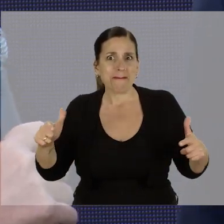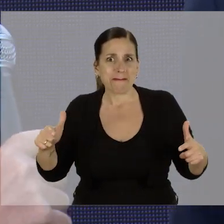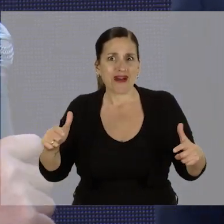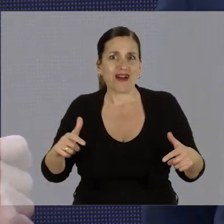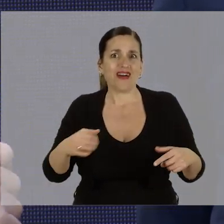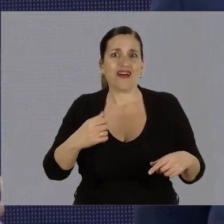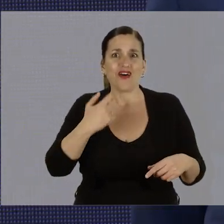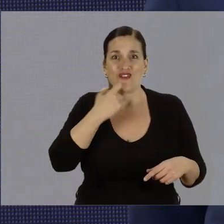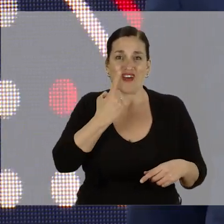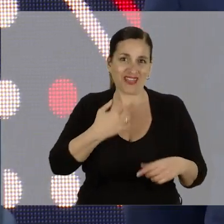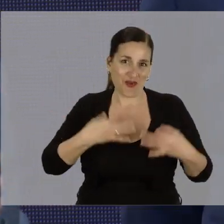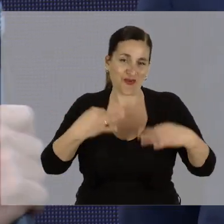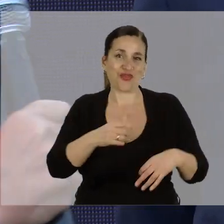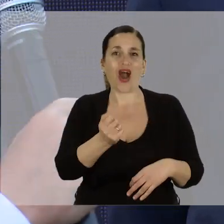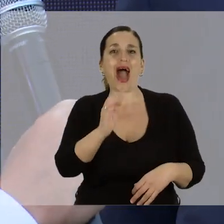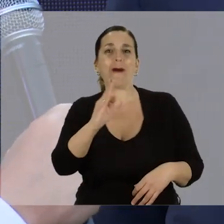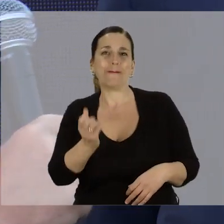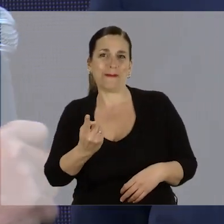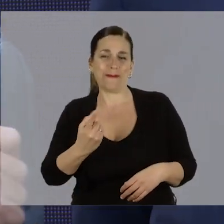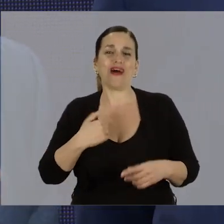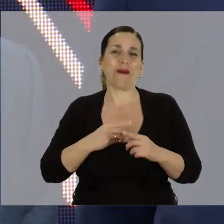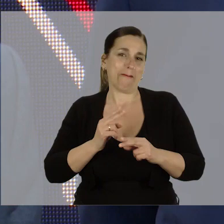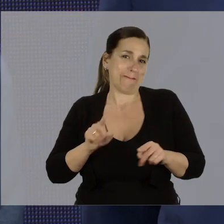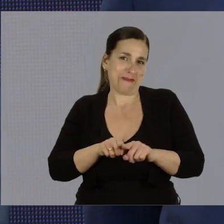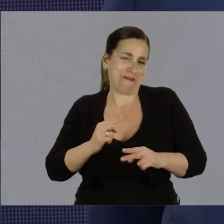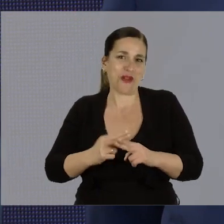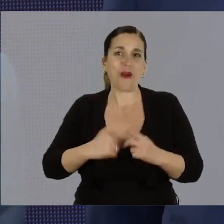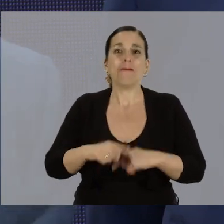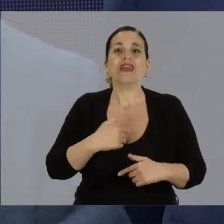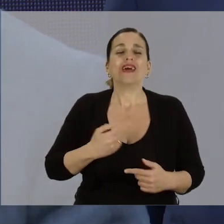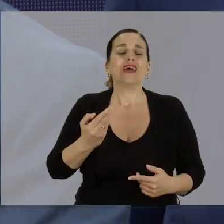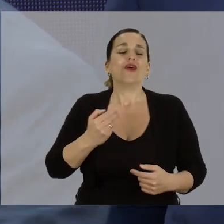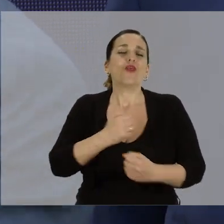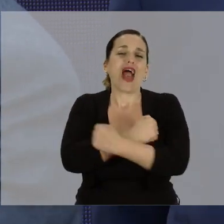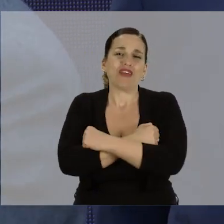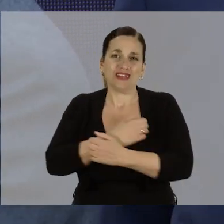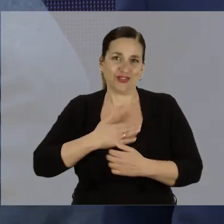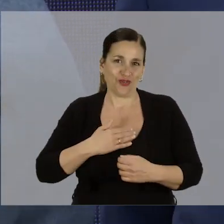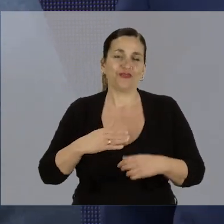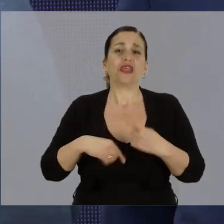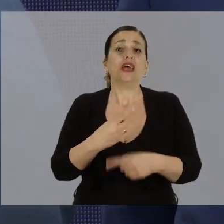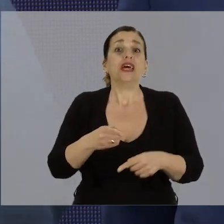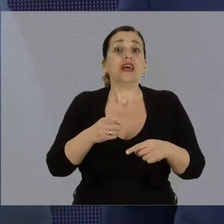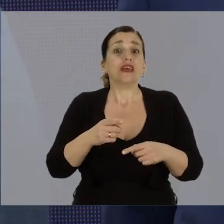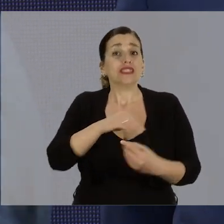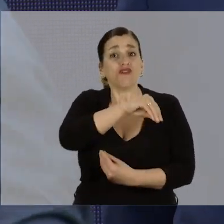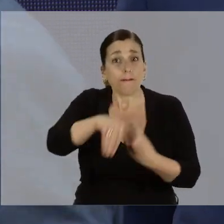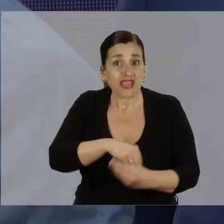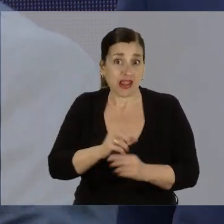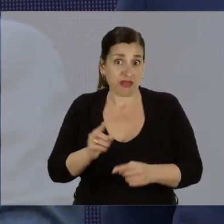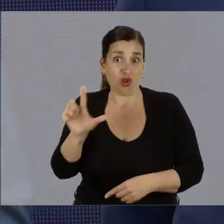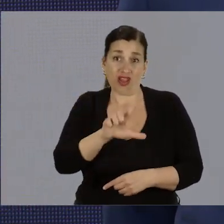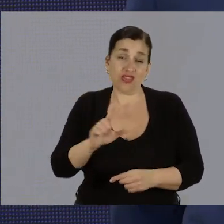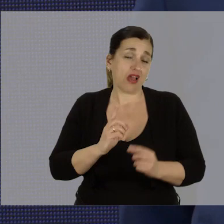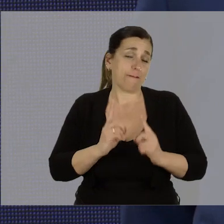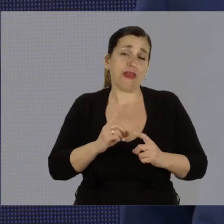crecer, nos falta mi tocayo, el APA, que le pido que le manden un beso de mi parte, pero ver esa familia de Jorge que